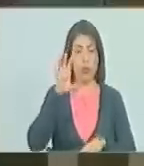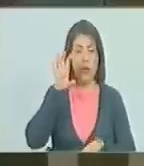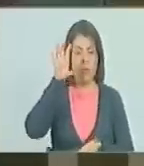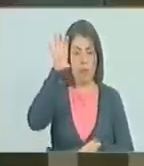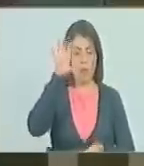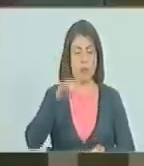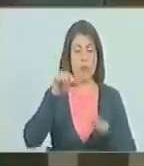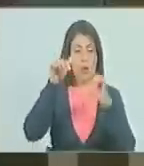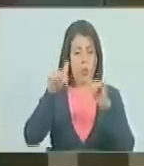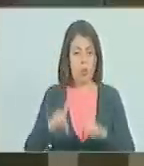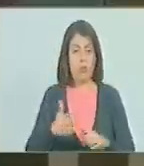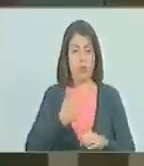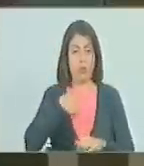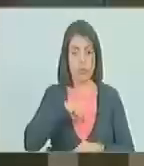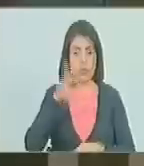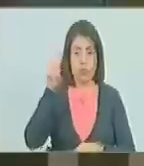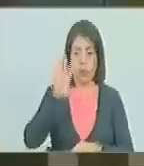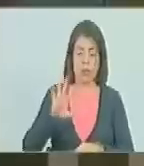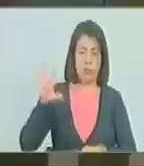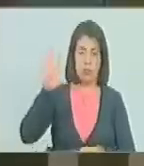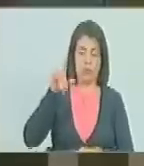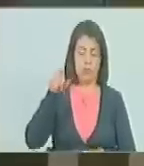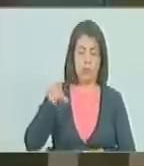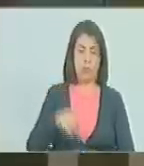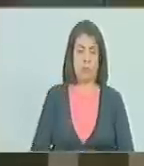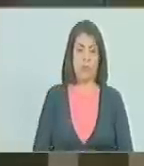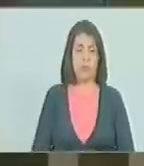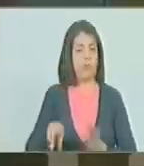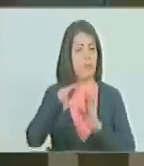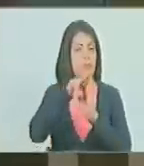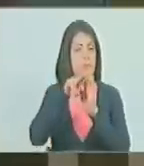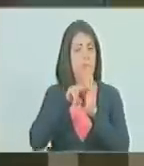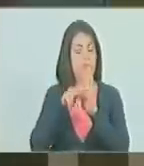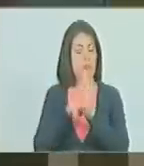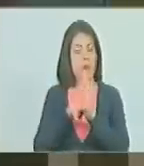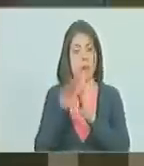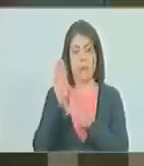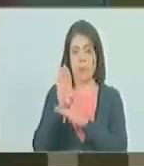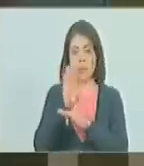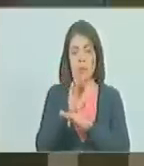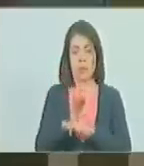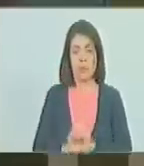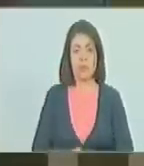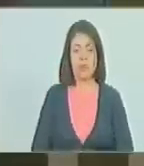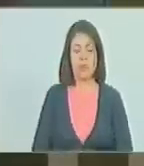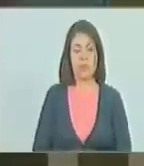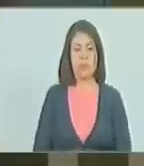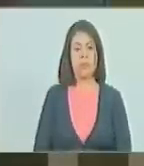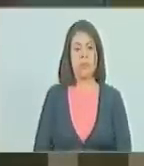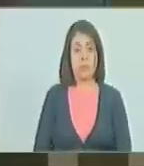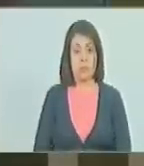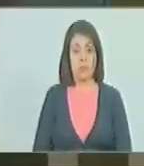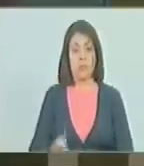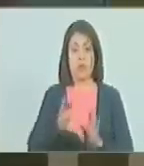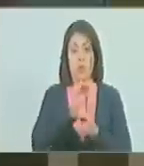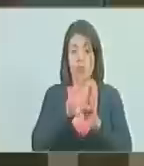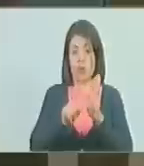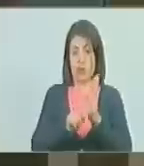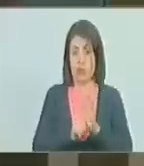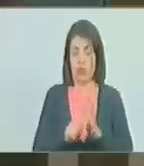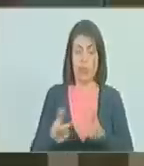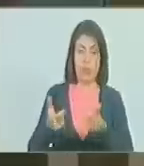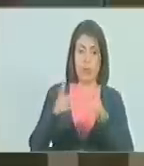patria. Hoy nosotros en Venezuela, con medidas de protección, con un marco constitucional, nos